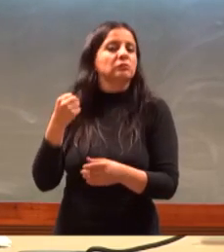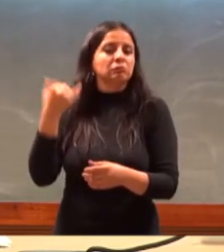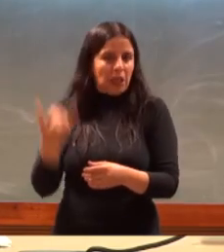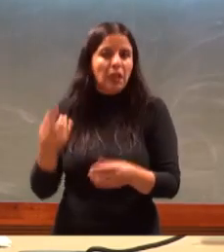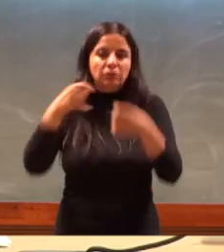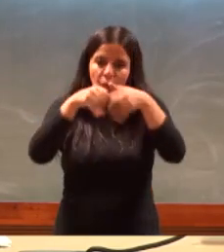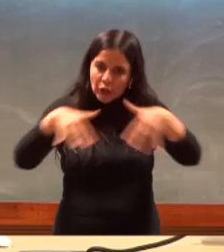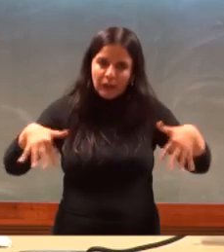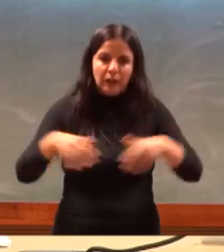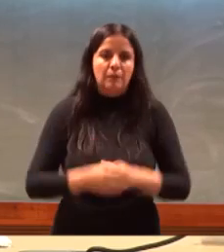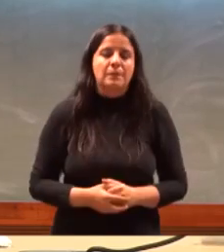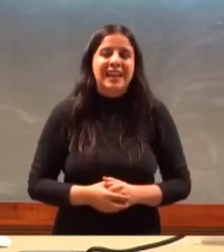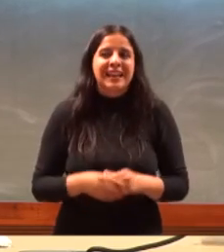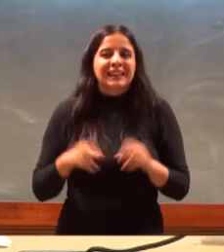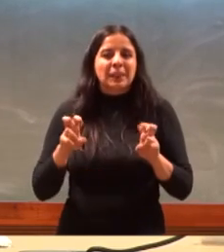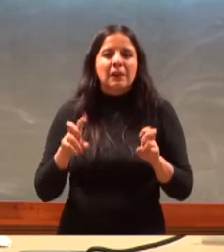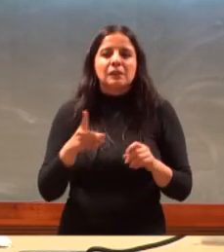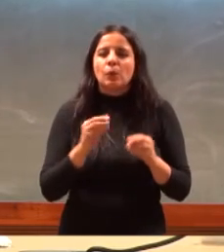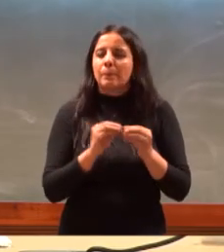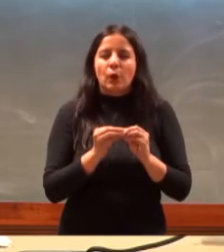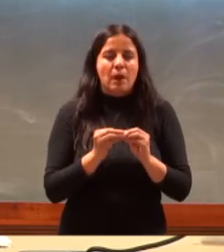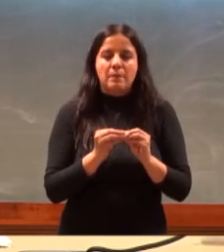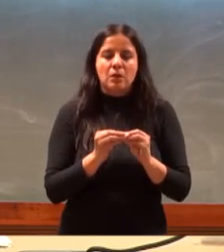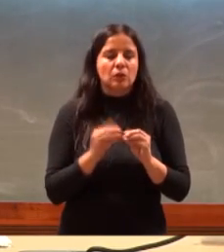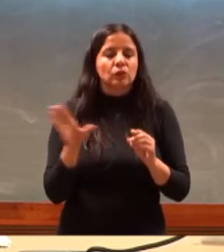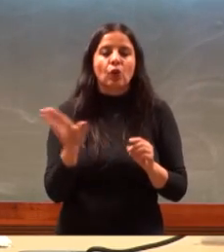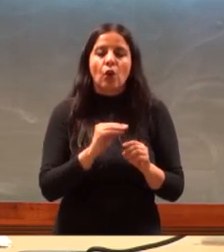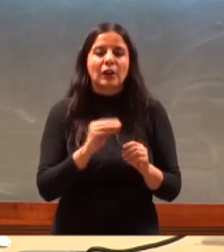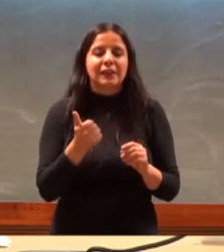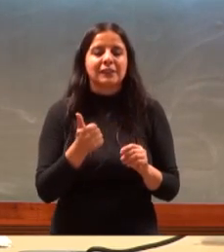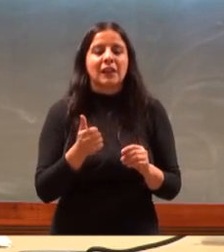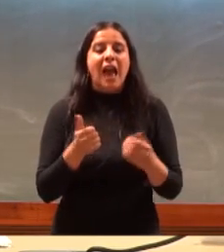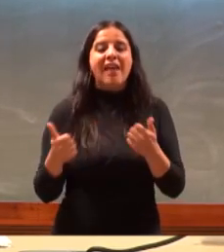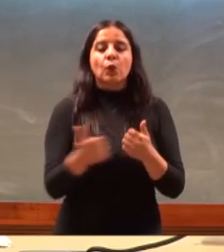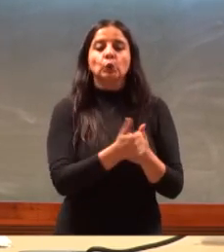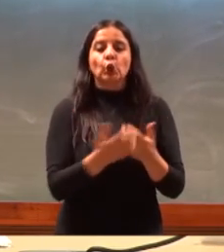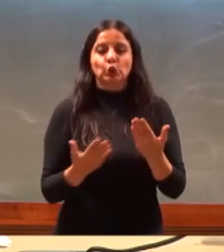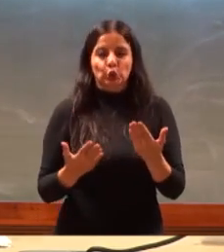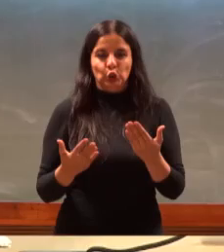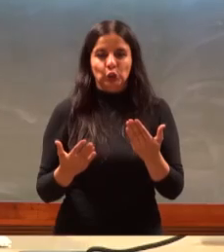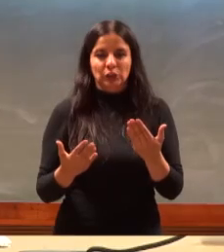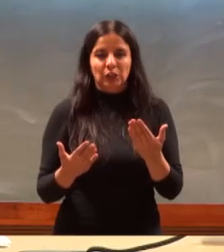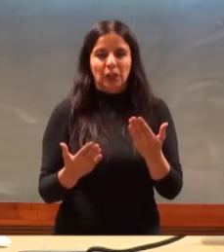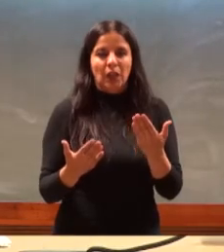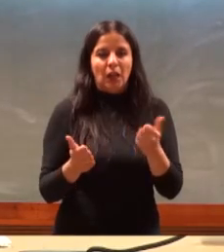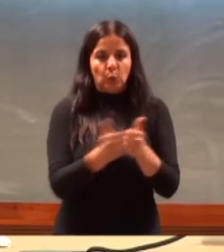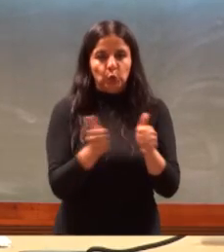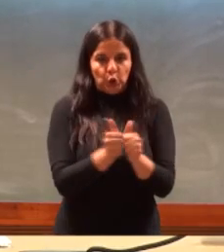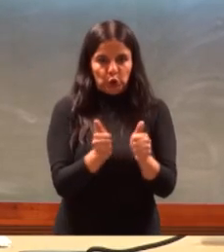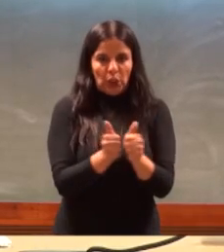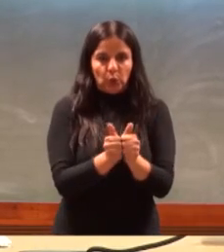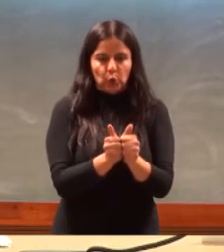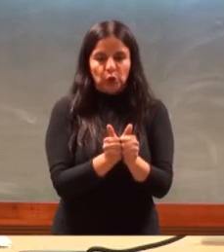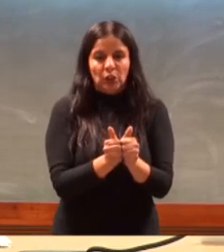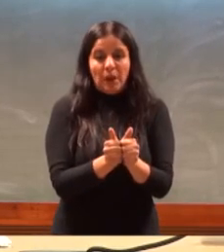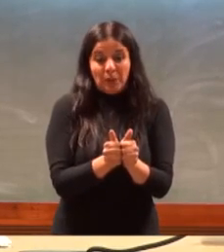creemos que es un problema grave con los adjuntos a cargos y con los profesores asistentes en refiere a las cargas anexas y complementarias en este